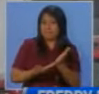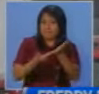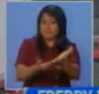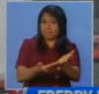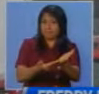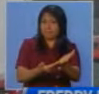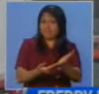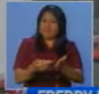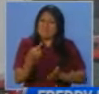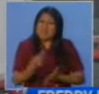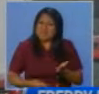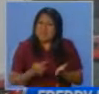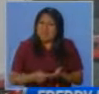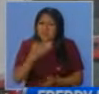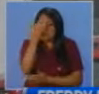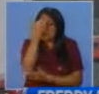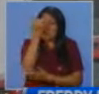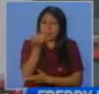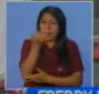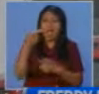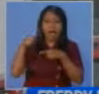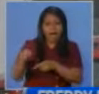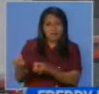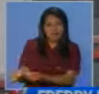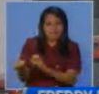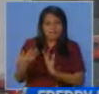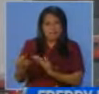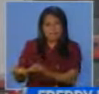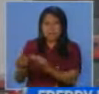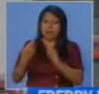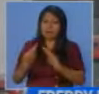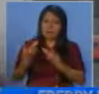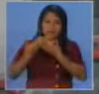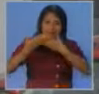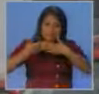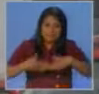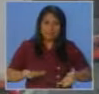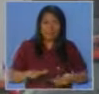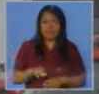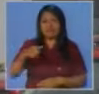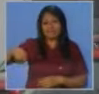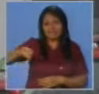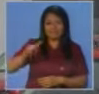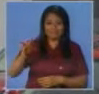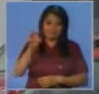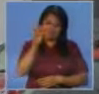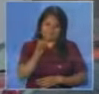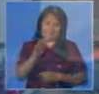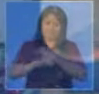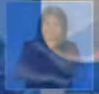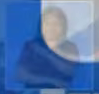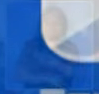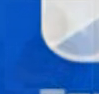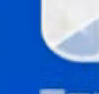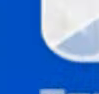fin de qué acusa a quiénes de estos 20 sindicados en el caso Dussac.